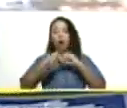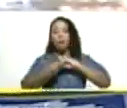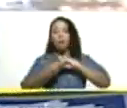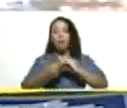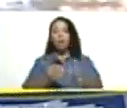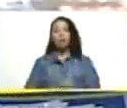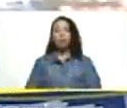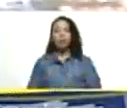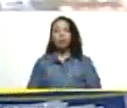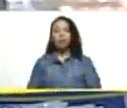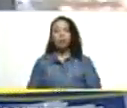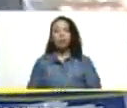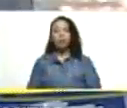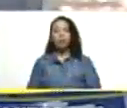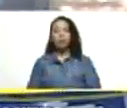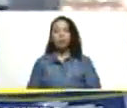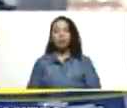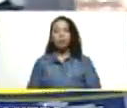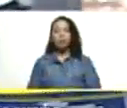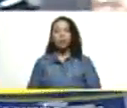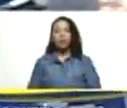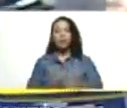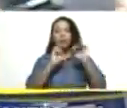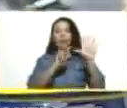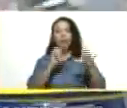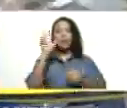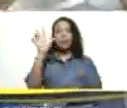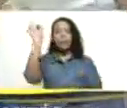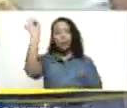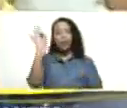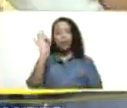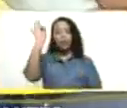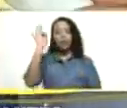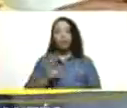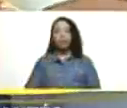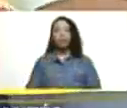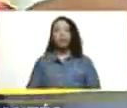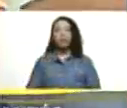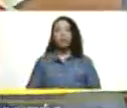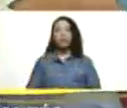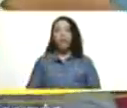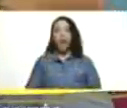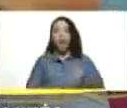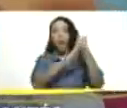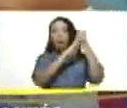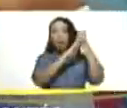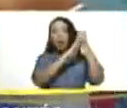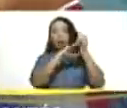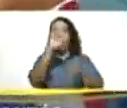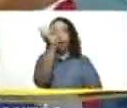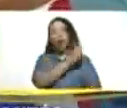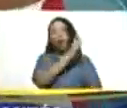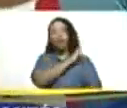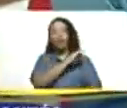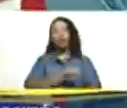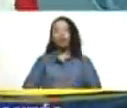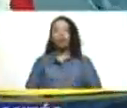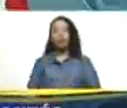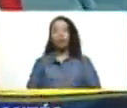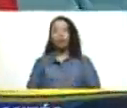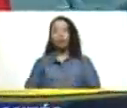abastecimiento y producción, y el 73% del liderazgo y de la jefatura de